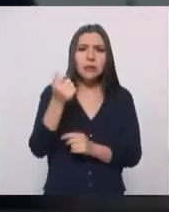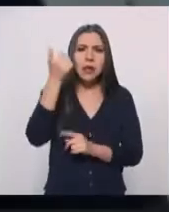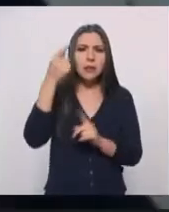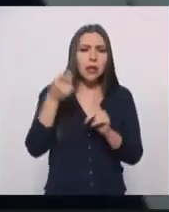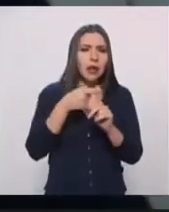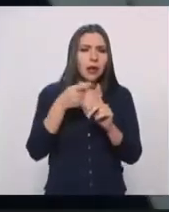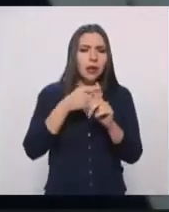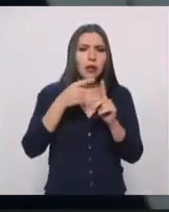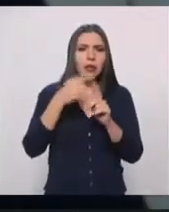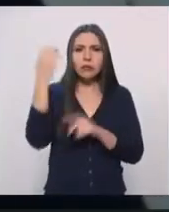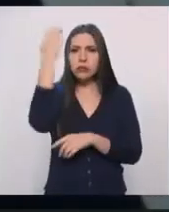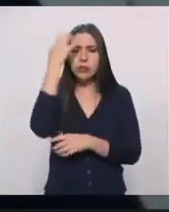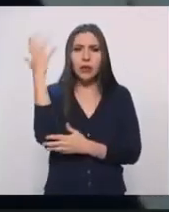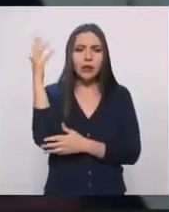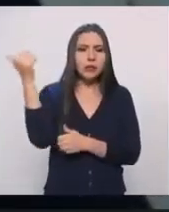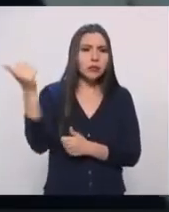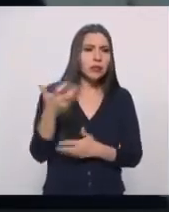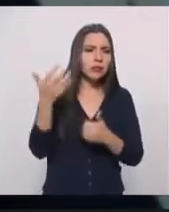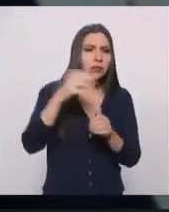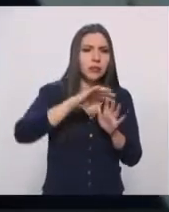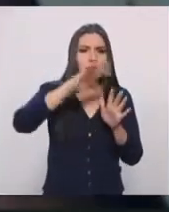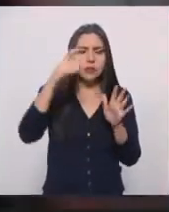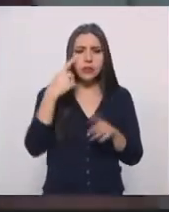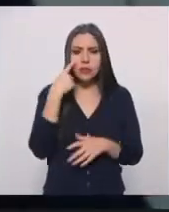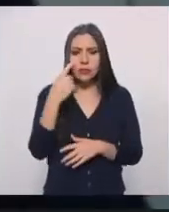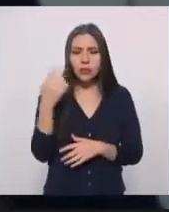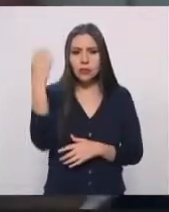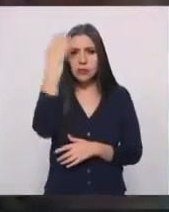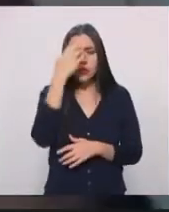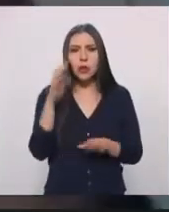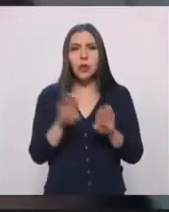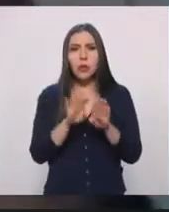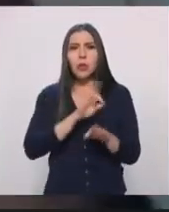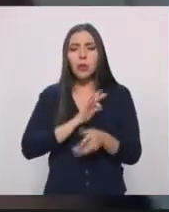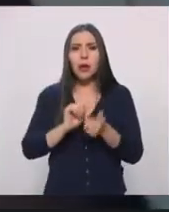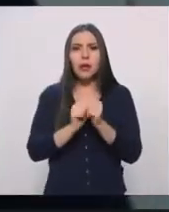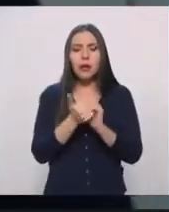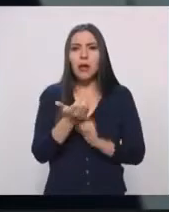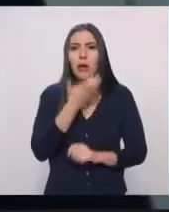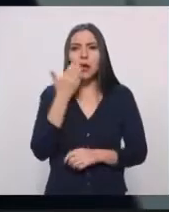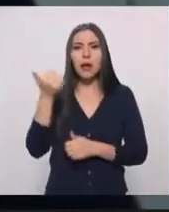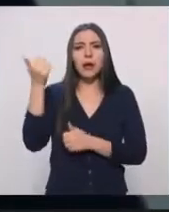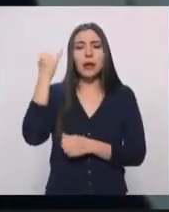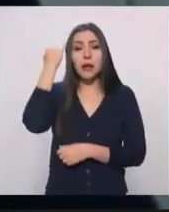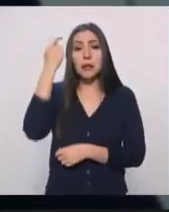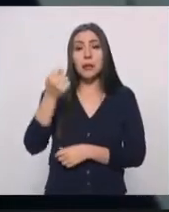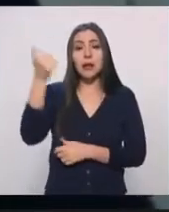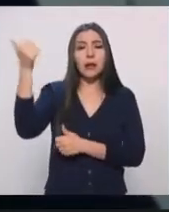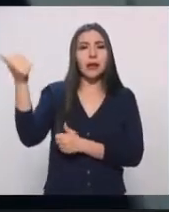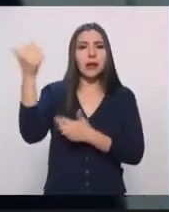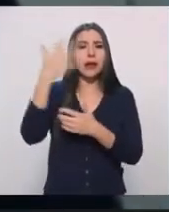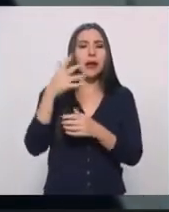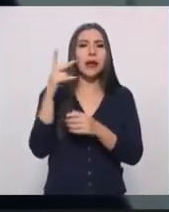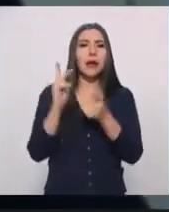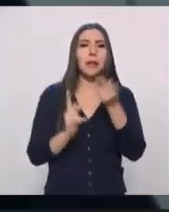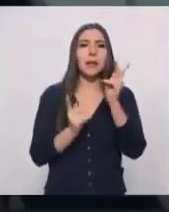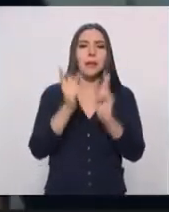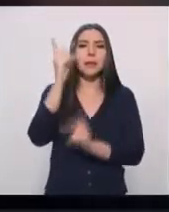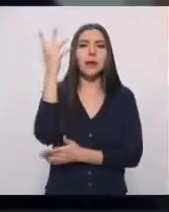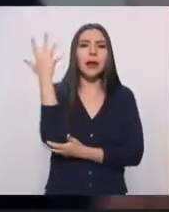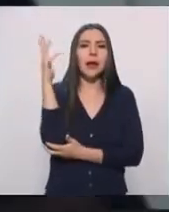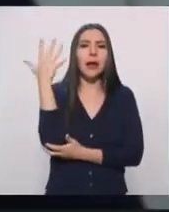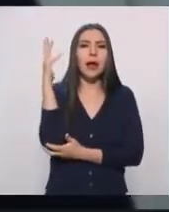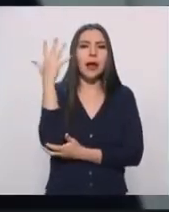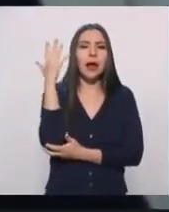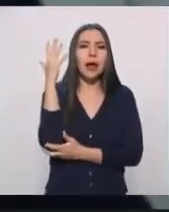adaptar. La idea era traerse unos cerezos japoneses para que florecieran, etcétera, o como lo habían hecho en Nueva York, en